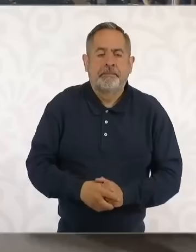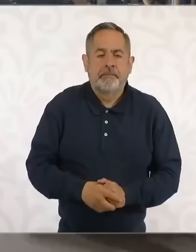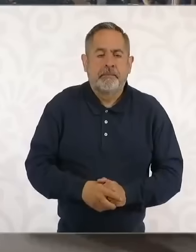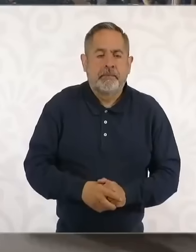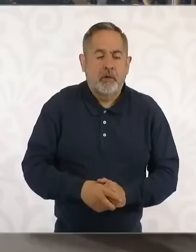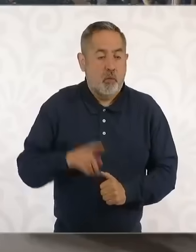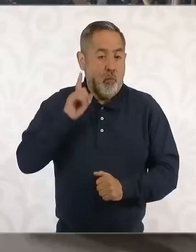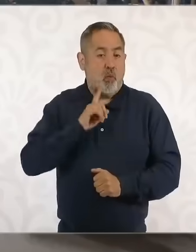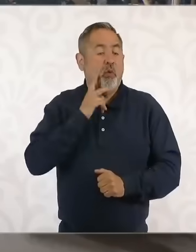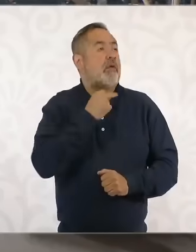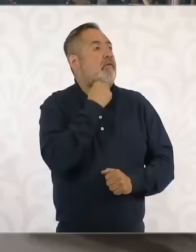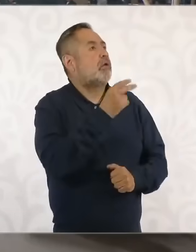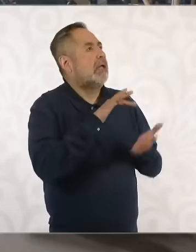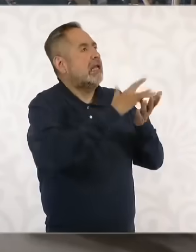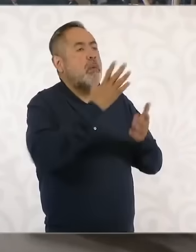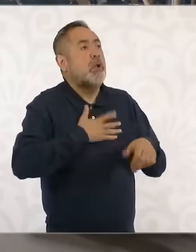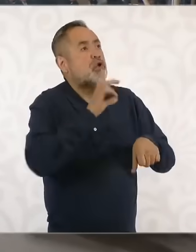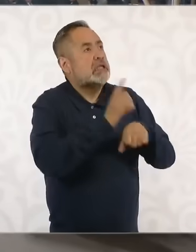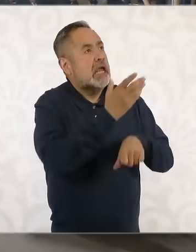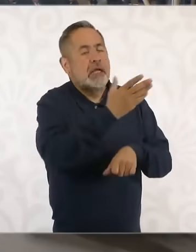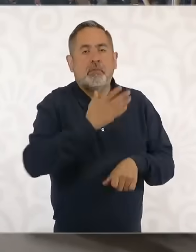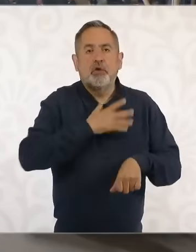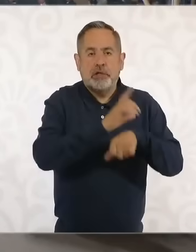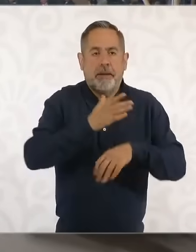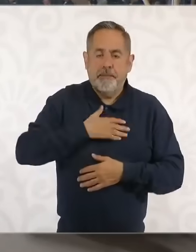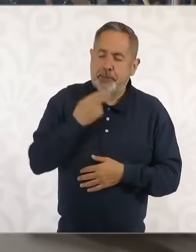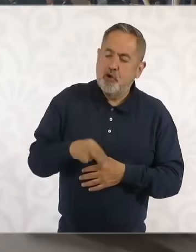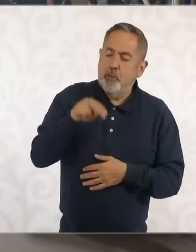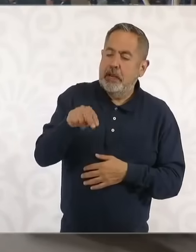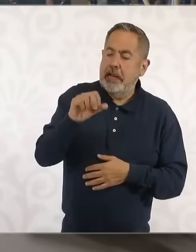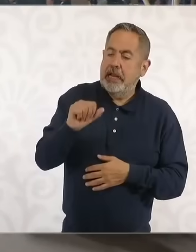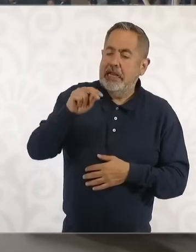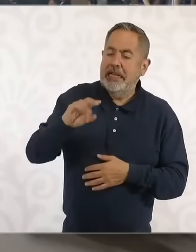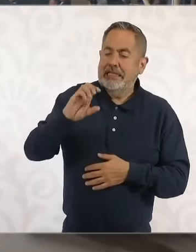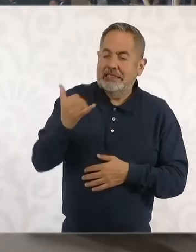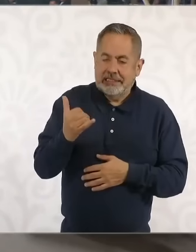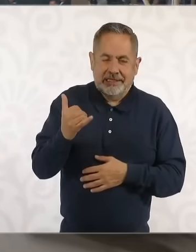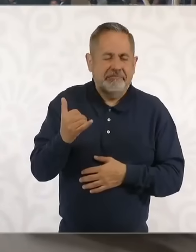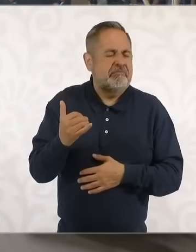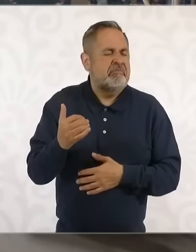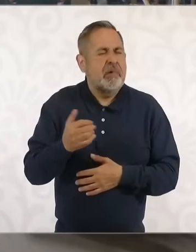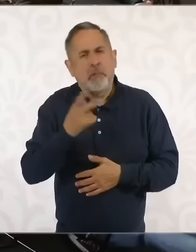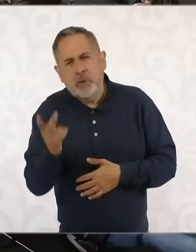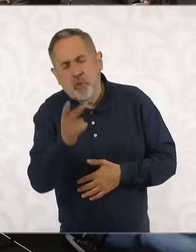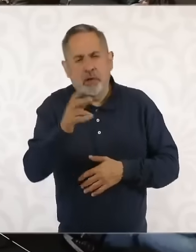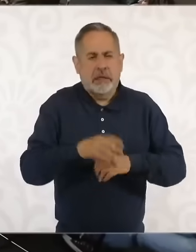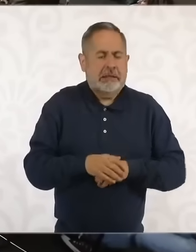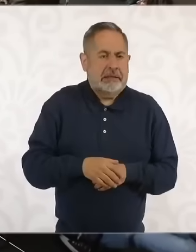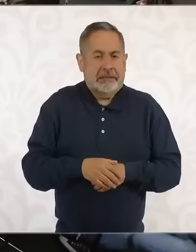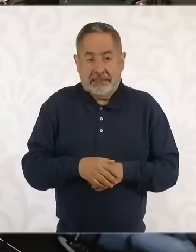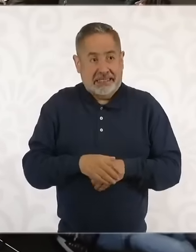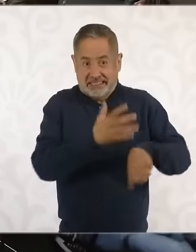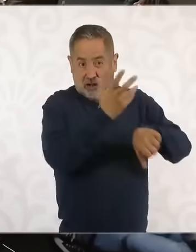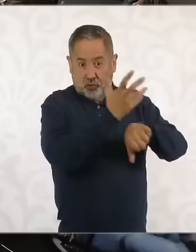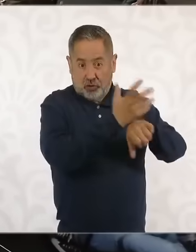Gracias, Presidenta. Buenos días a todas y a todos. Nancy Flores, de la revista Contralínea. Presidenta, en este contexto del ataque militar de